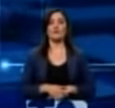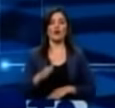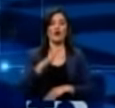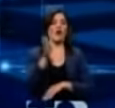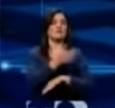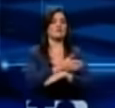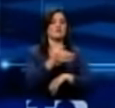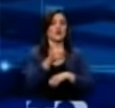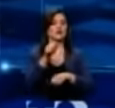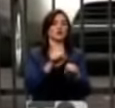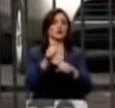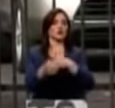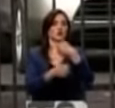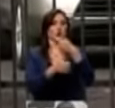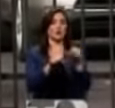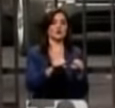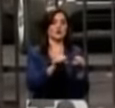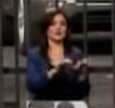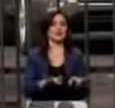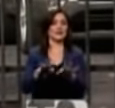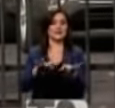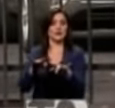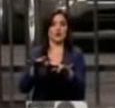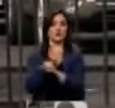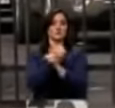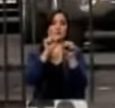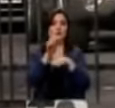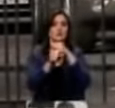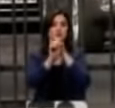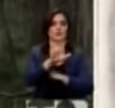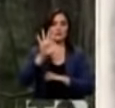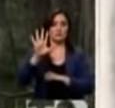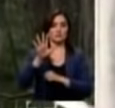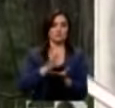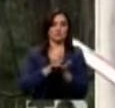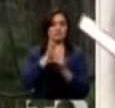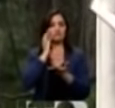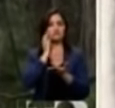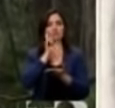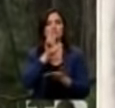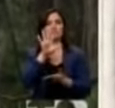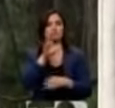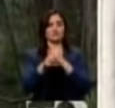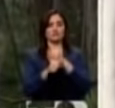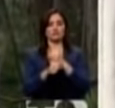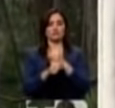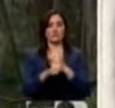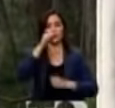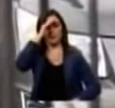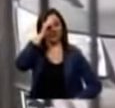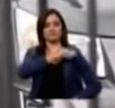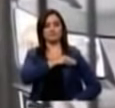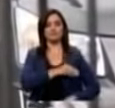como subsecretario de defensa. Narváez tiene 55 años de edad, con una carrera de 35 años en el